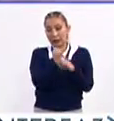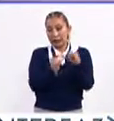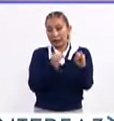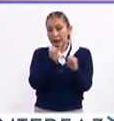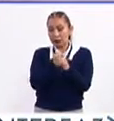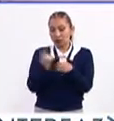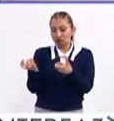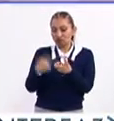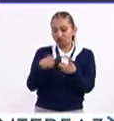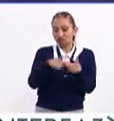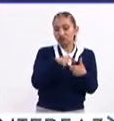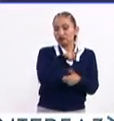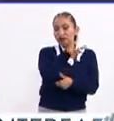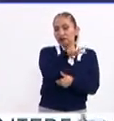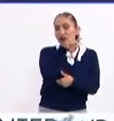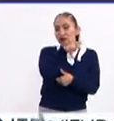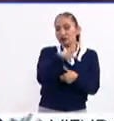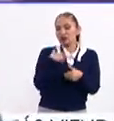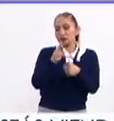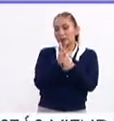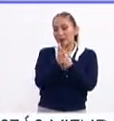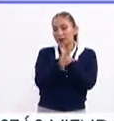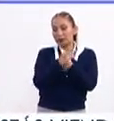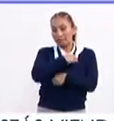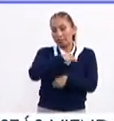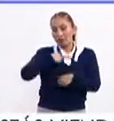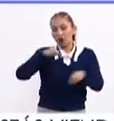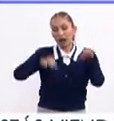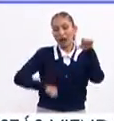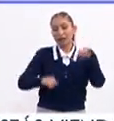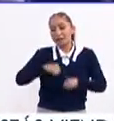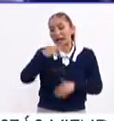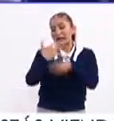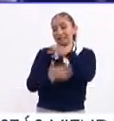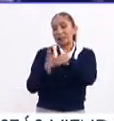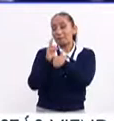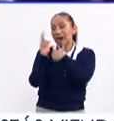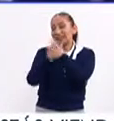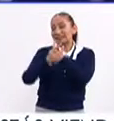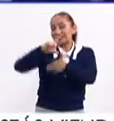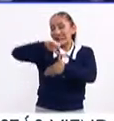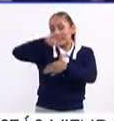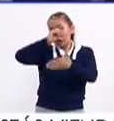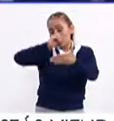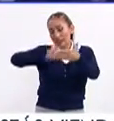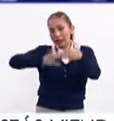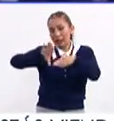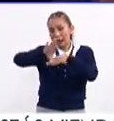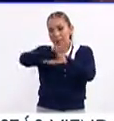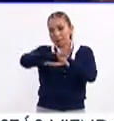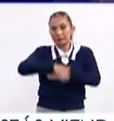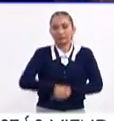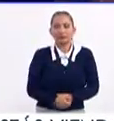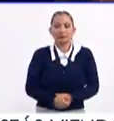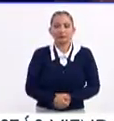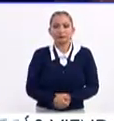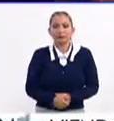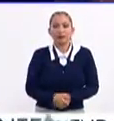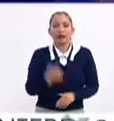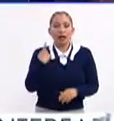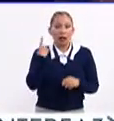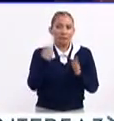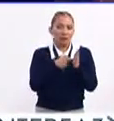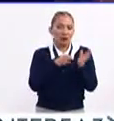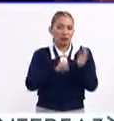internacional constituido por 18 estados miembros con actividades en 15 países de Latinoamérica y el Caribe. Durante la década